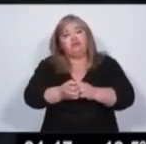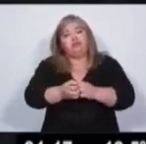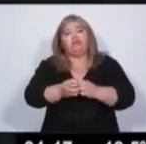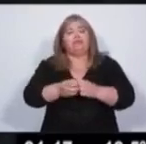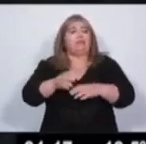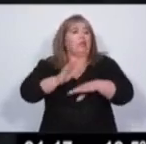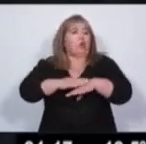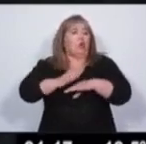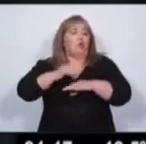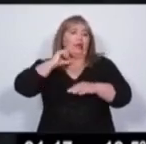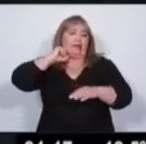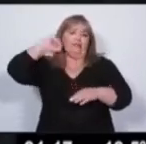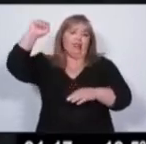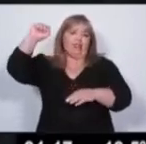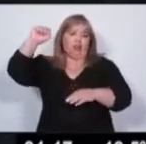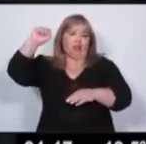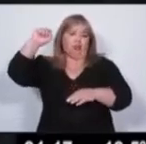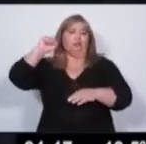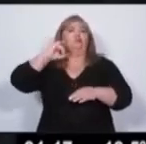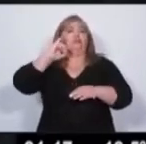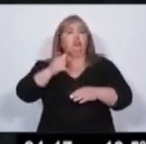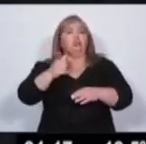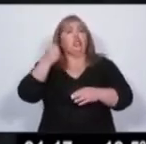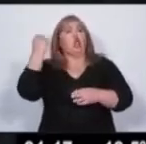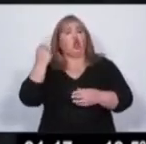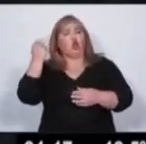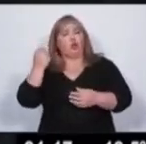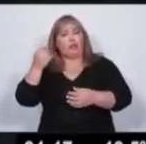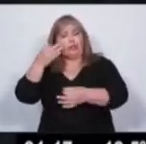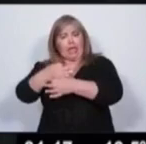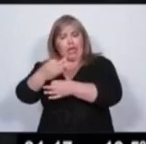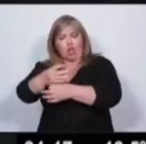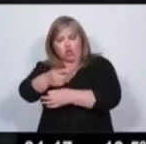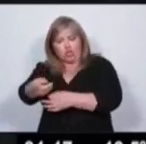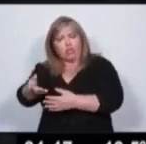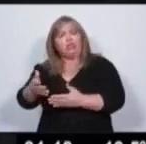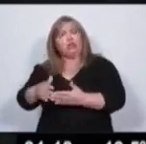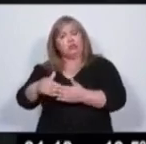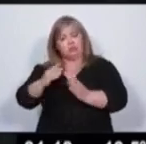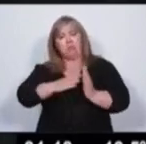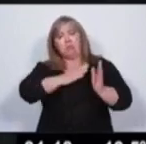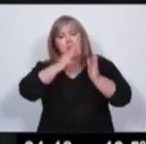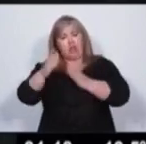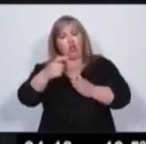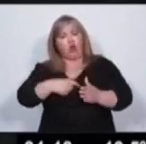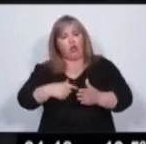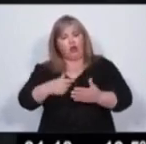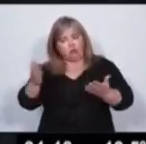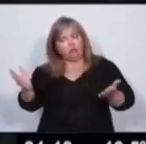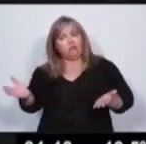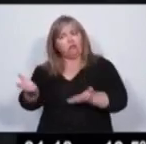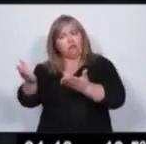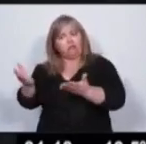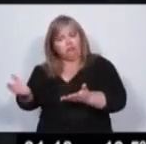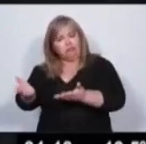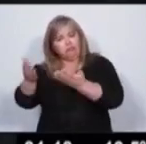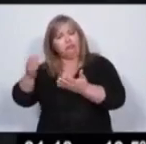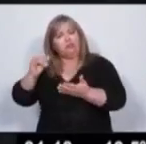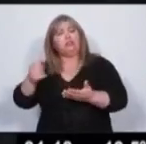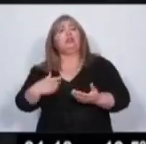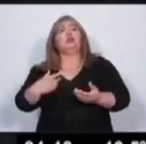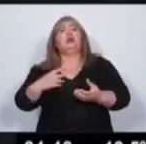vamos a estimular económicamente al docente en un próximo periodo y lo vamos a hacer con